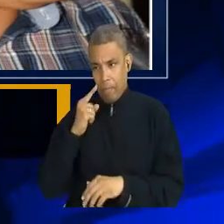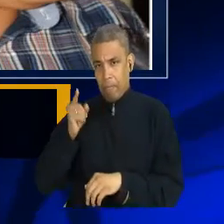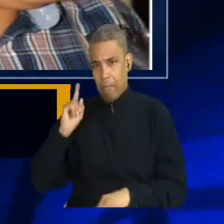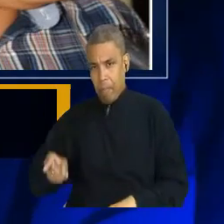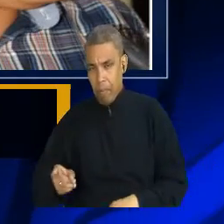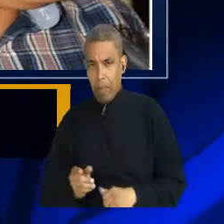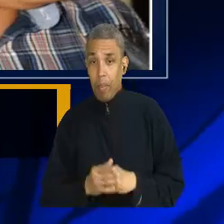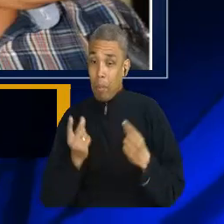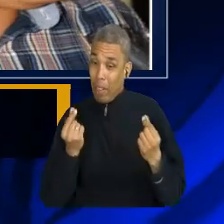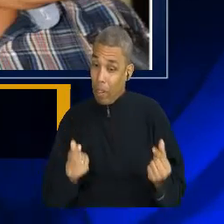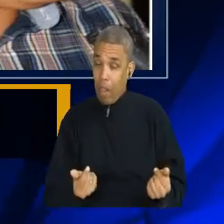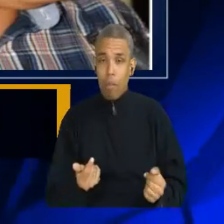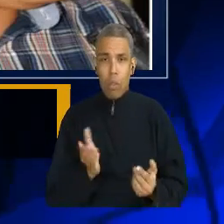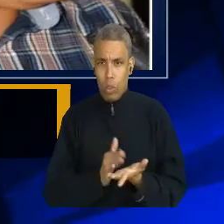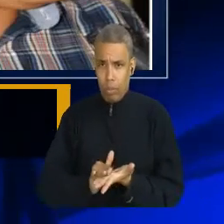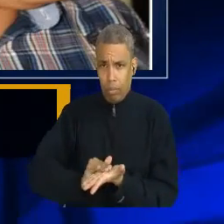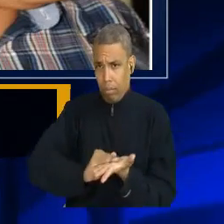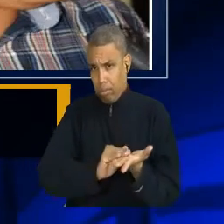la soleta